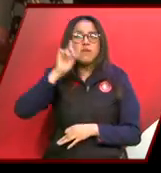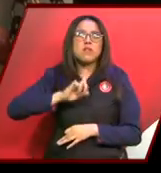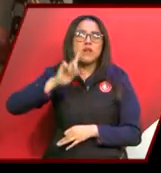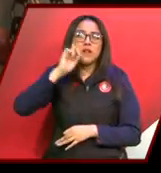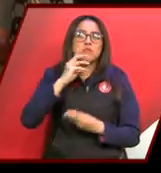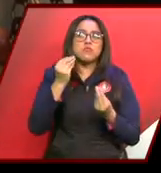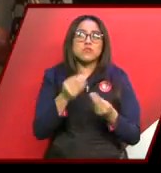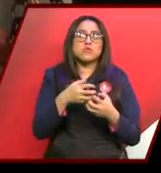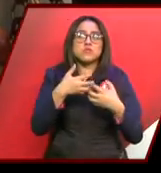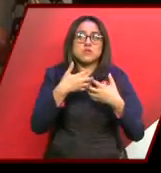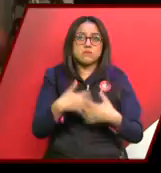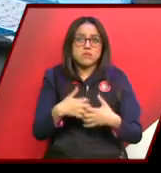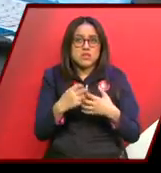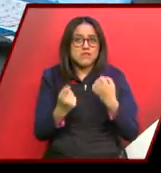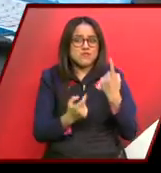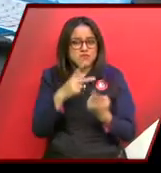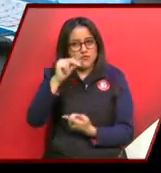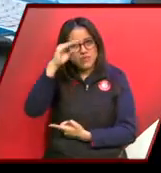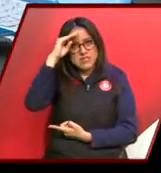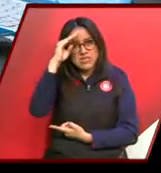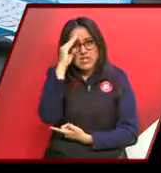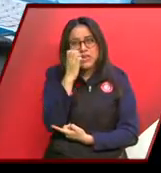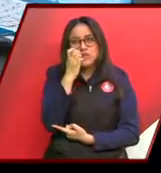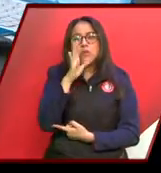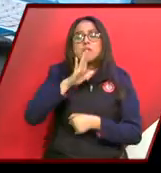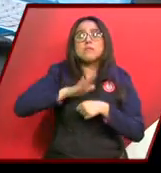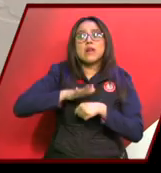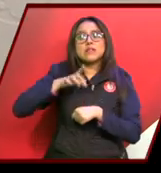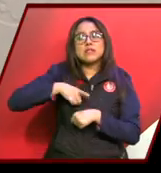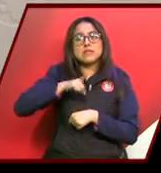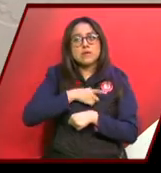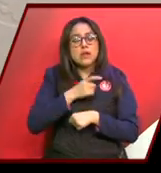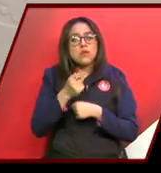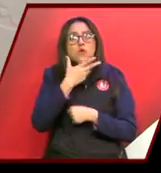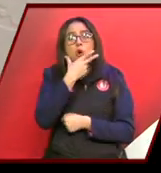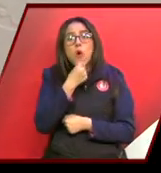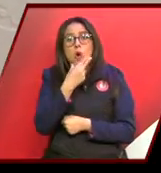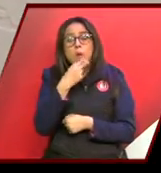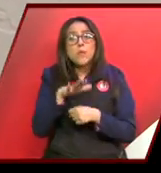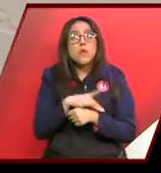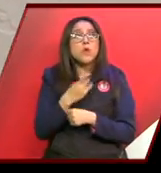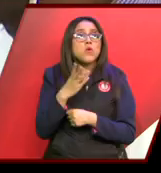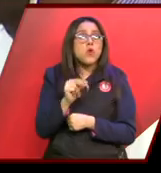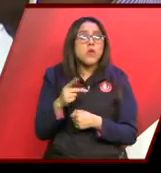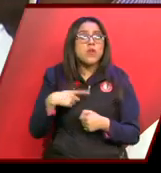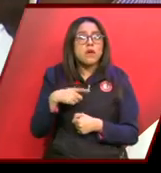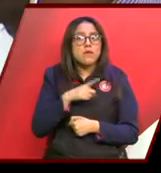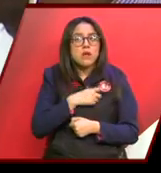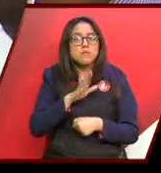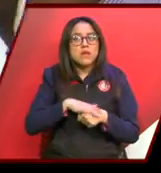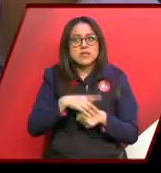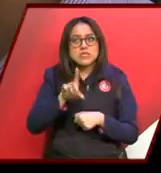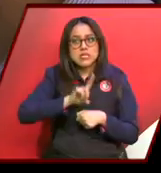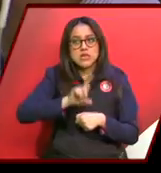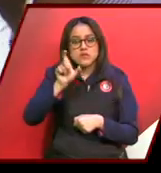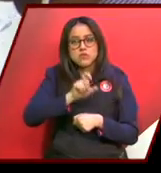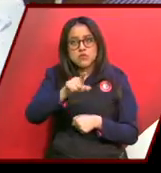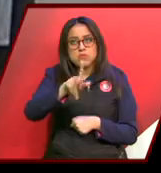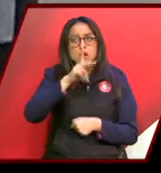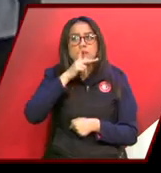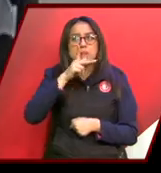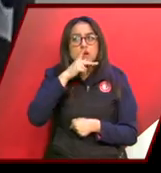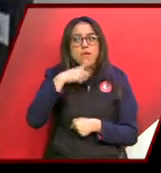Muchas empresas con poca visión piensan que es más conveniente contratar a un hombre porque no tienen que darle tantos días si llega a ser